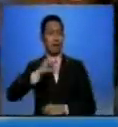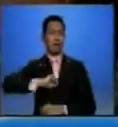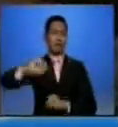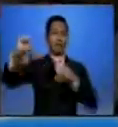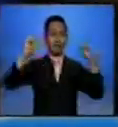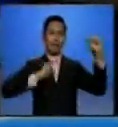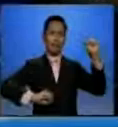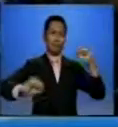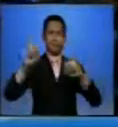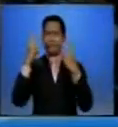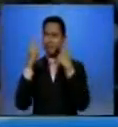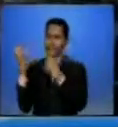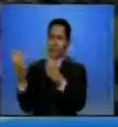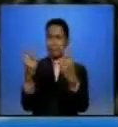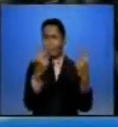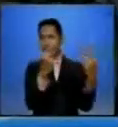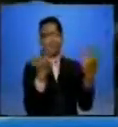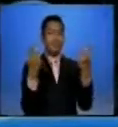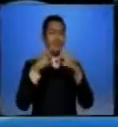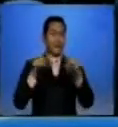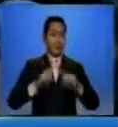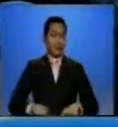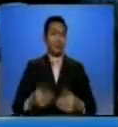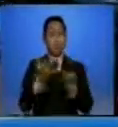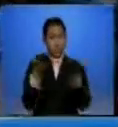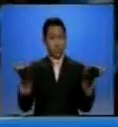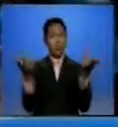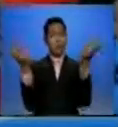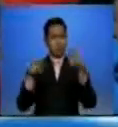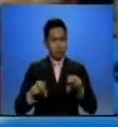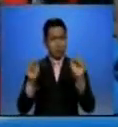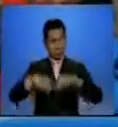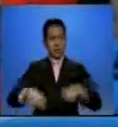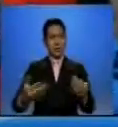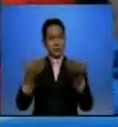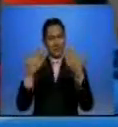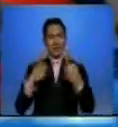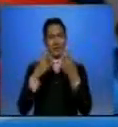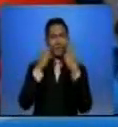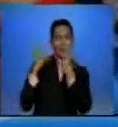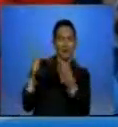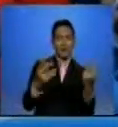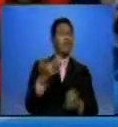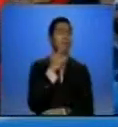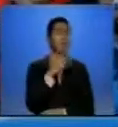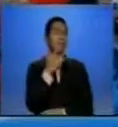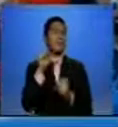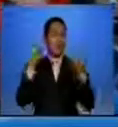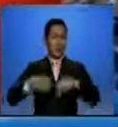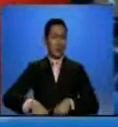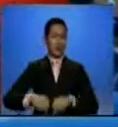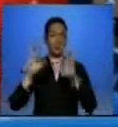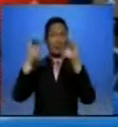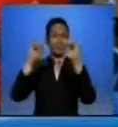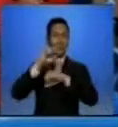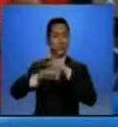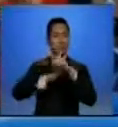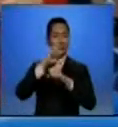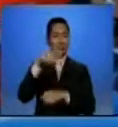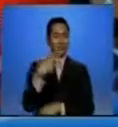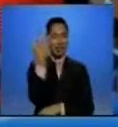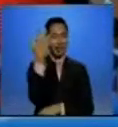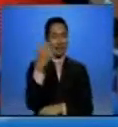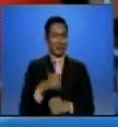y admirando los monigotes. Y usted está a tiempo para escoger su año viejo preferido y despedir por todo lo alto